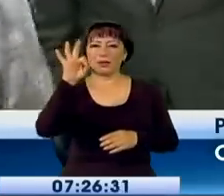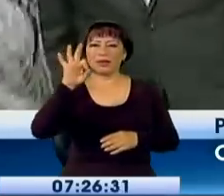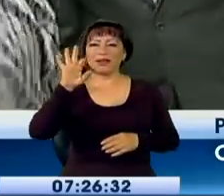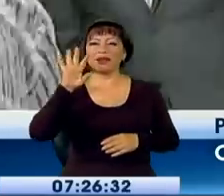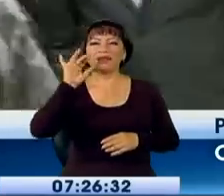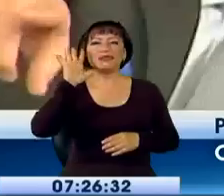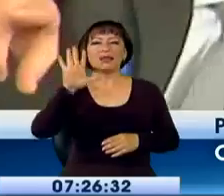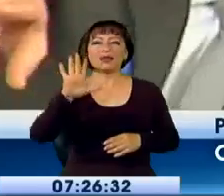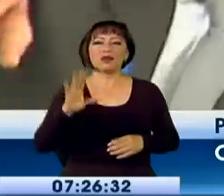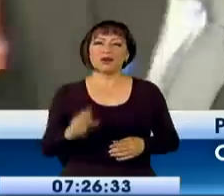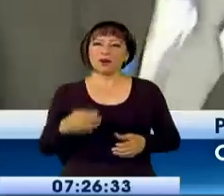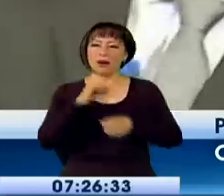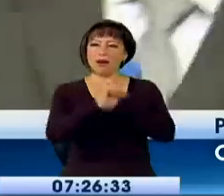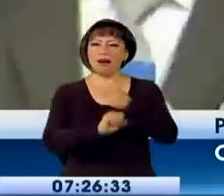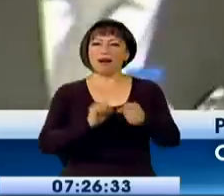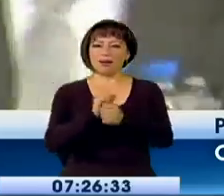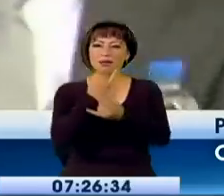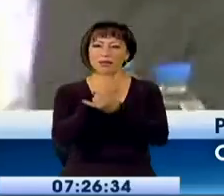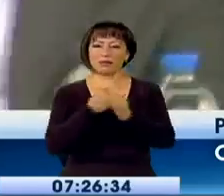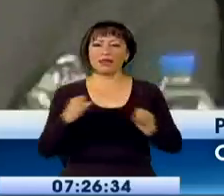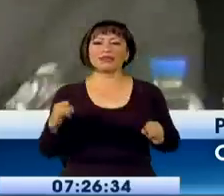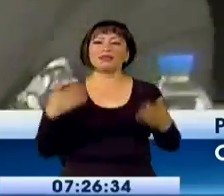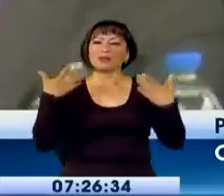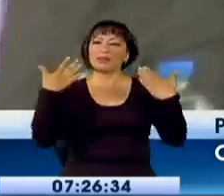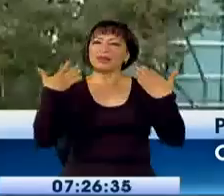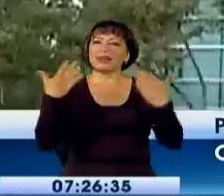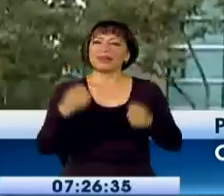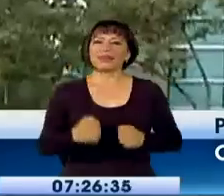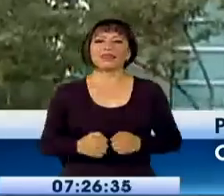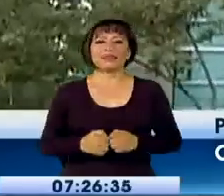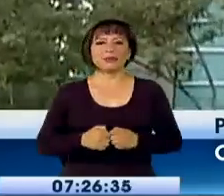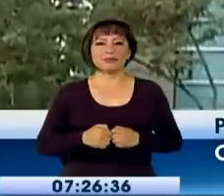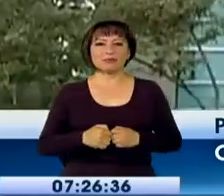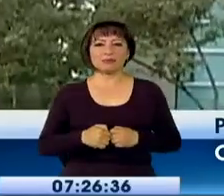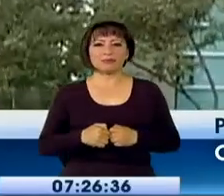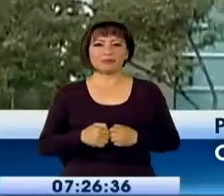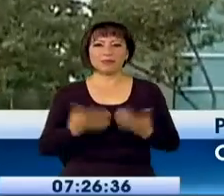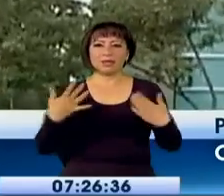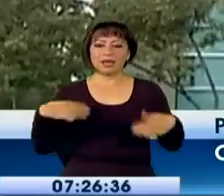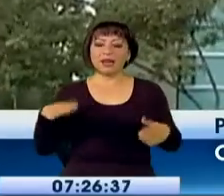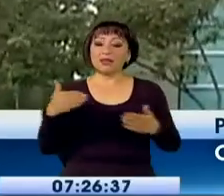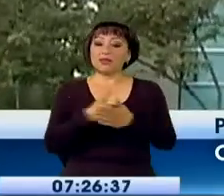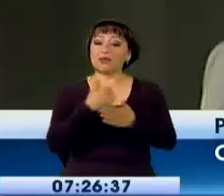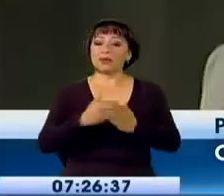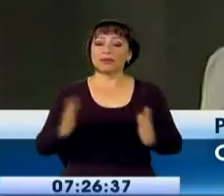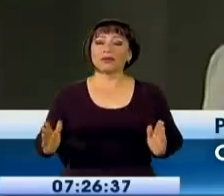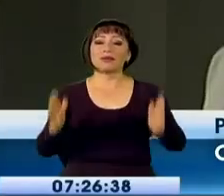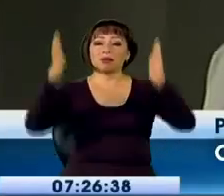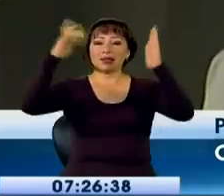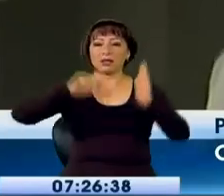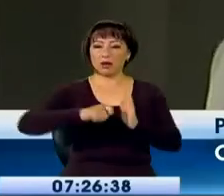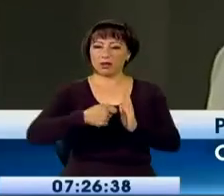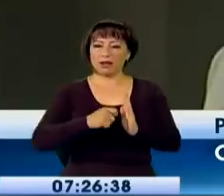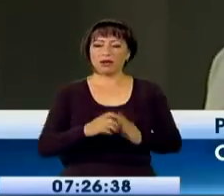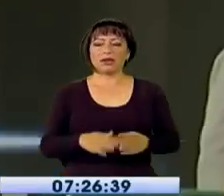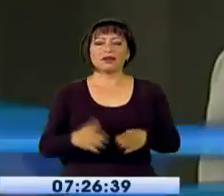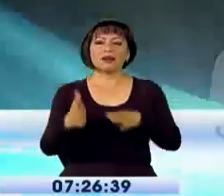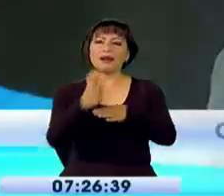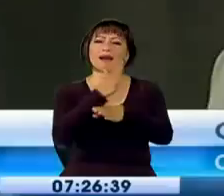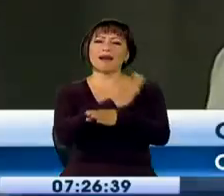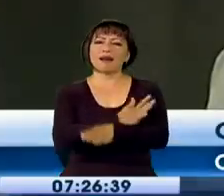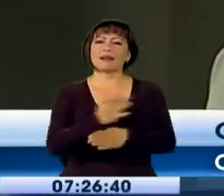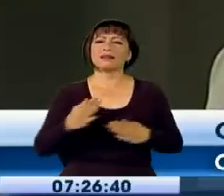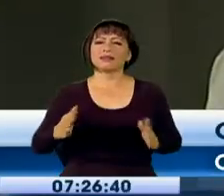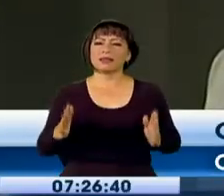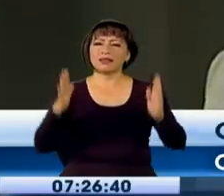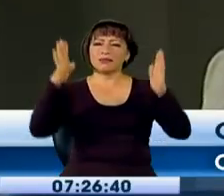independencia. Después, Carlos Polit y el nuevo edificio de la Contraloría en el norte. El antiguo edificio de esta